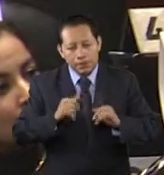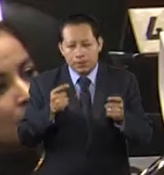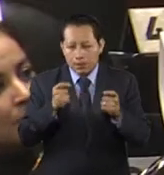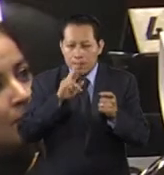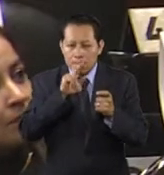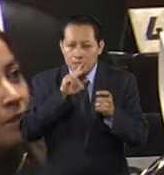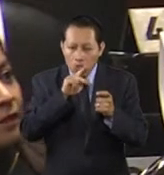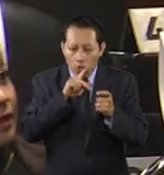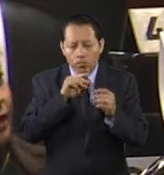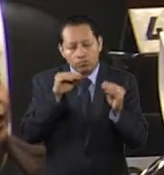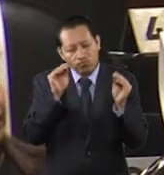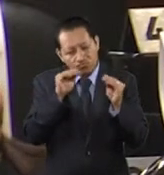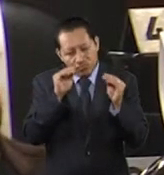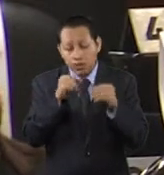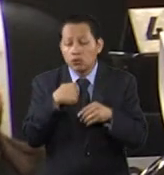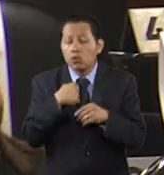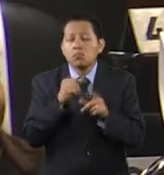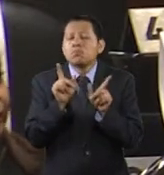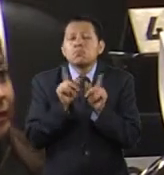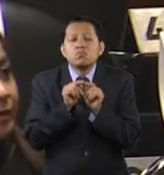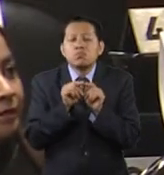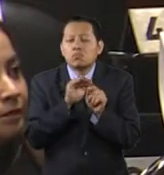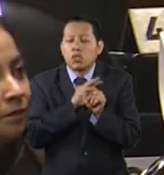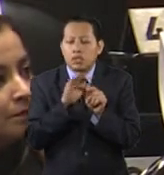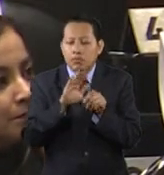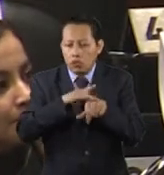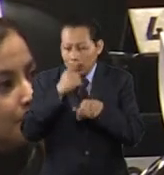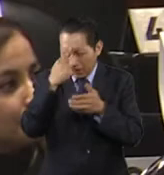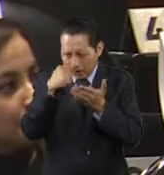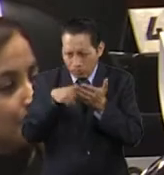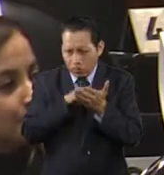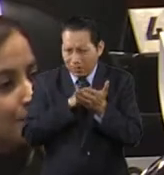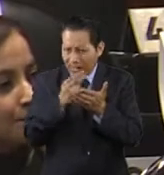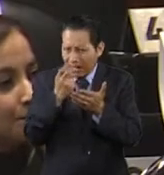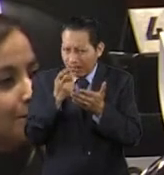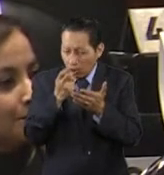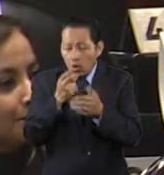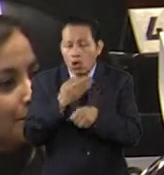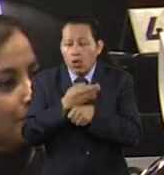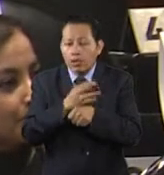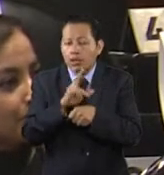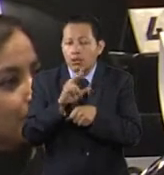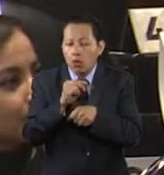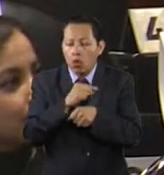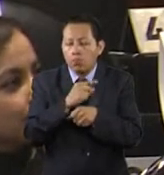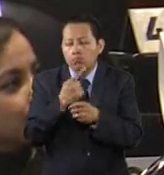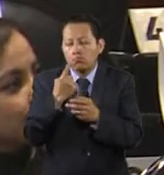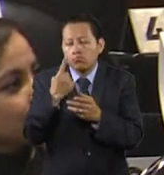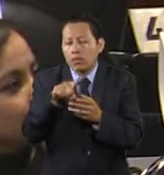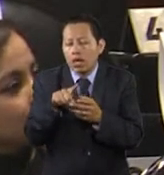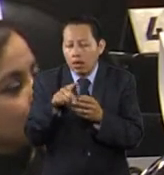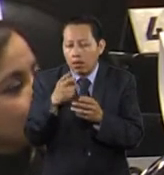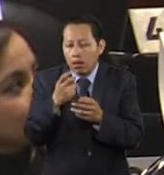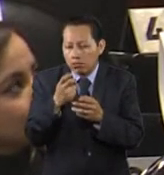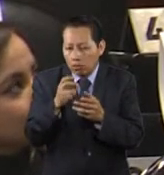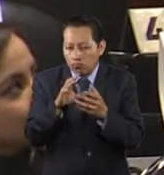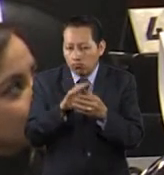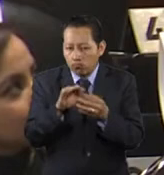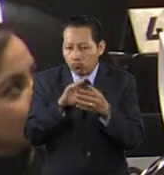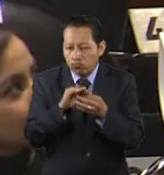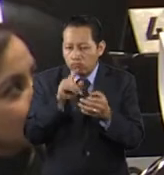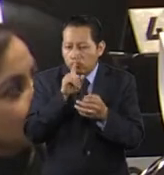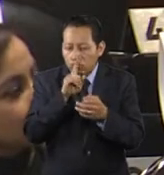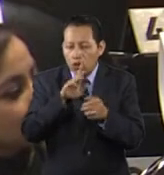el debate. Yo seré muy breve, porque creo que precisamente no es el momento de esta clase de posicionamientos que